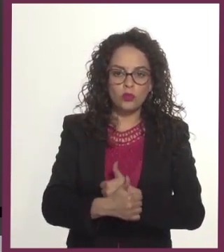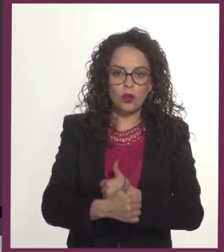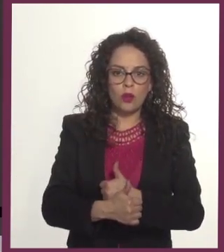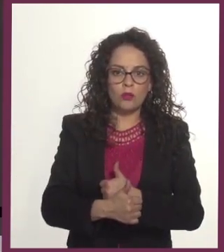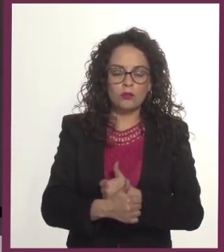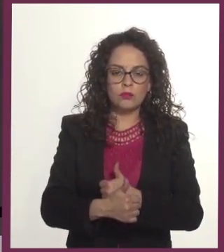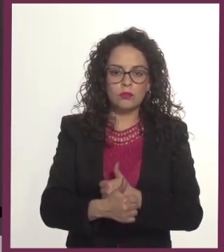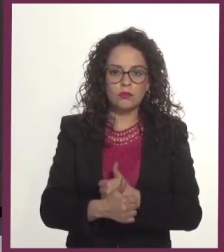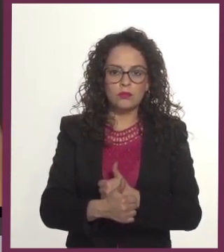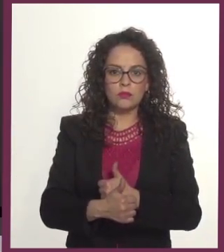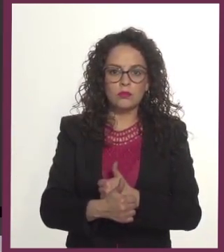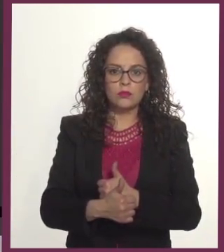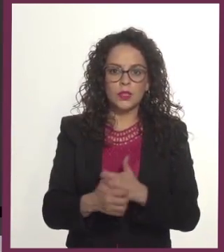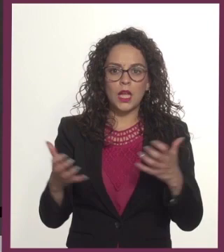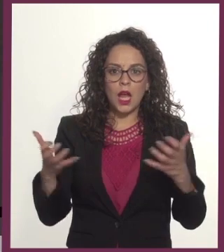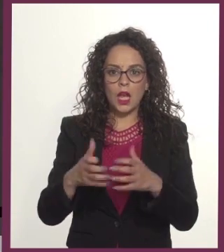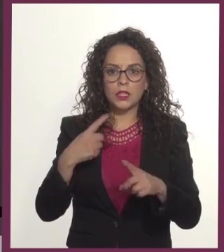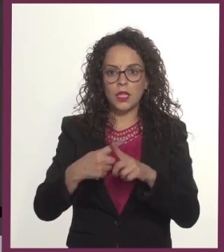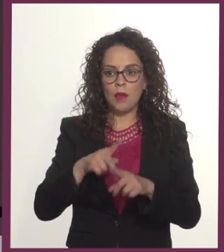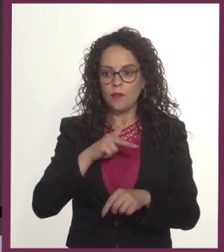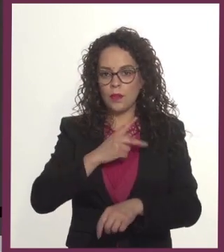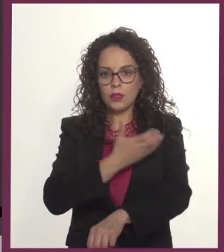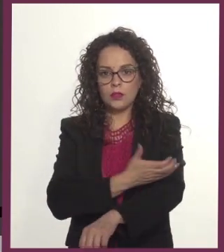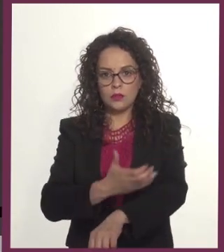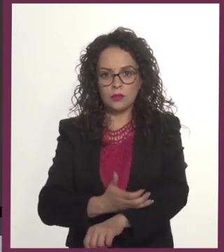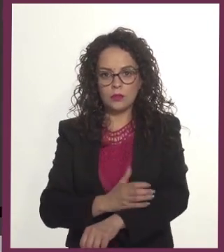eso. Yo quiero decir,